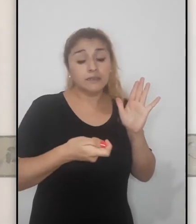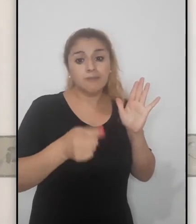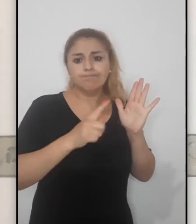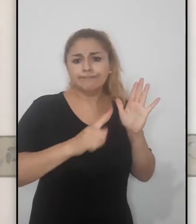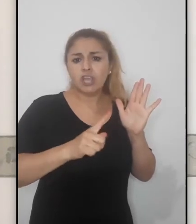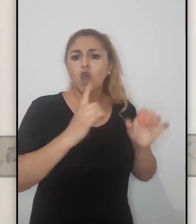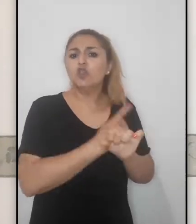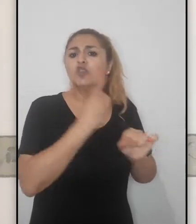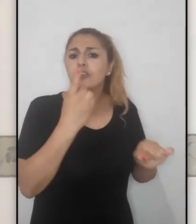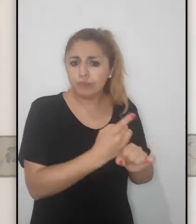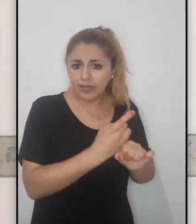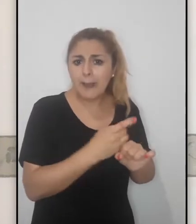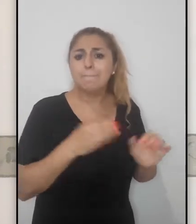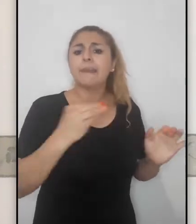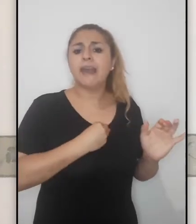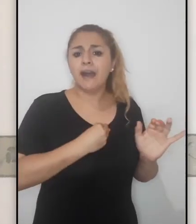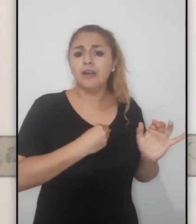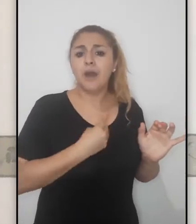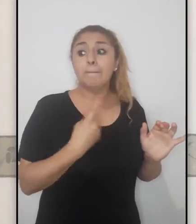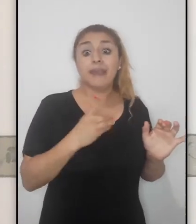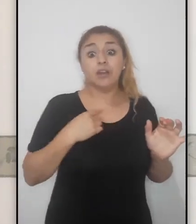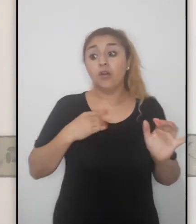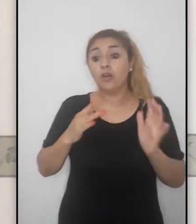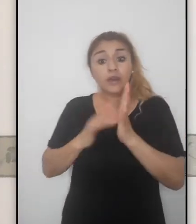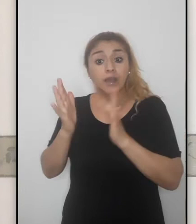quedará expuesto a las llamas del infierno